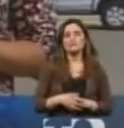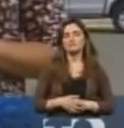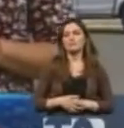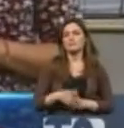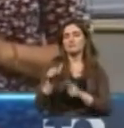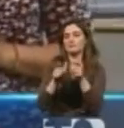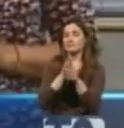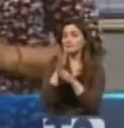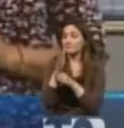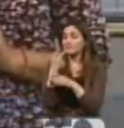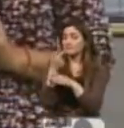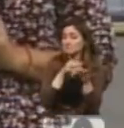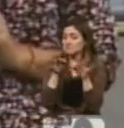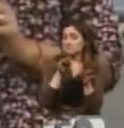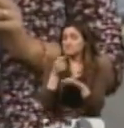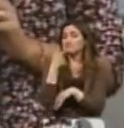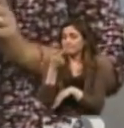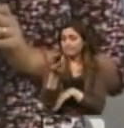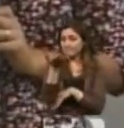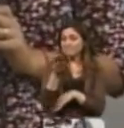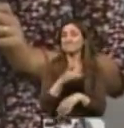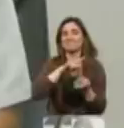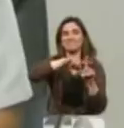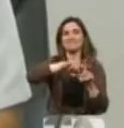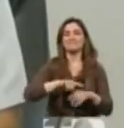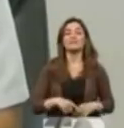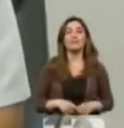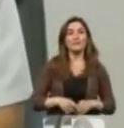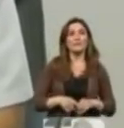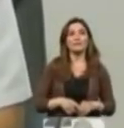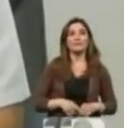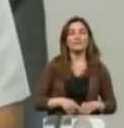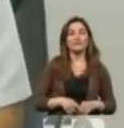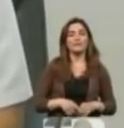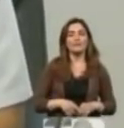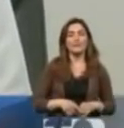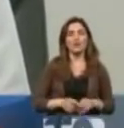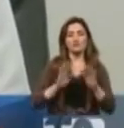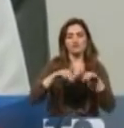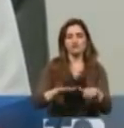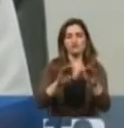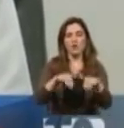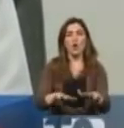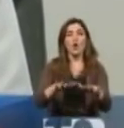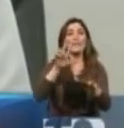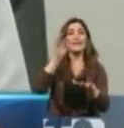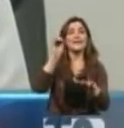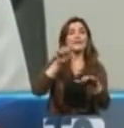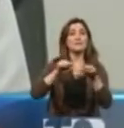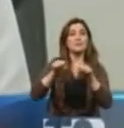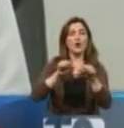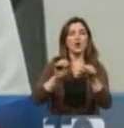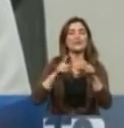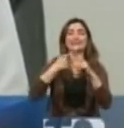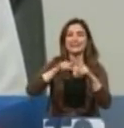Los expertos ya tienen sus pronósticos y son alentadores. En cuanto a aguajes, tenemos para el día 30 de mayo el inicio de